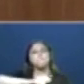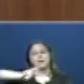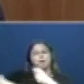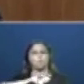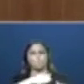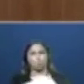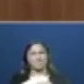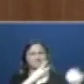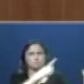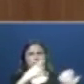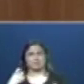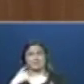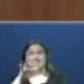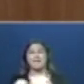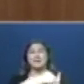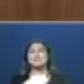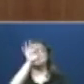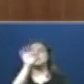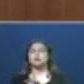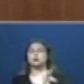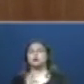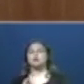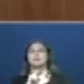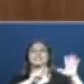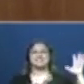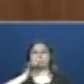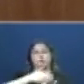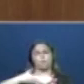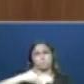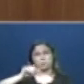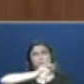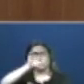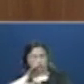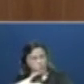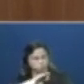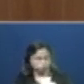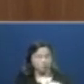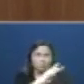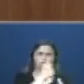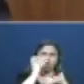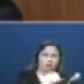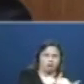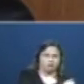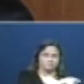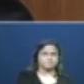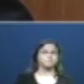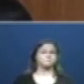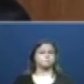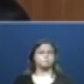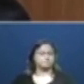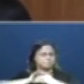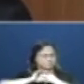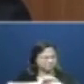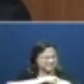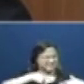destinar 55 millones de euros en ayudas exclusivamente para esas dos líneas en estrecha relación con el sector